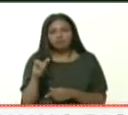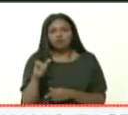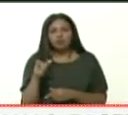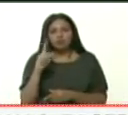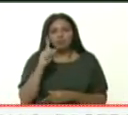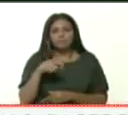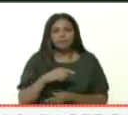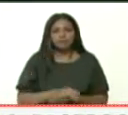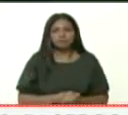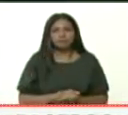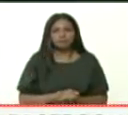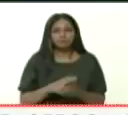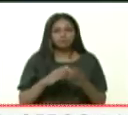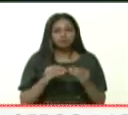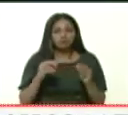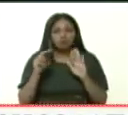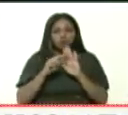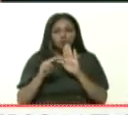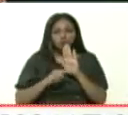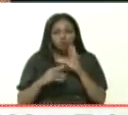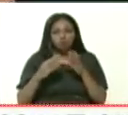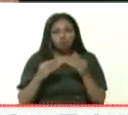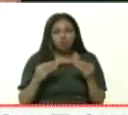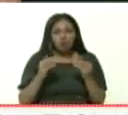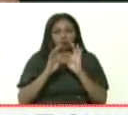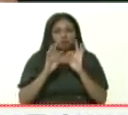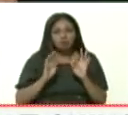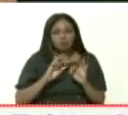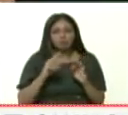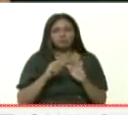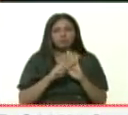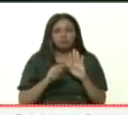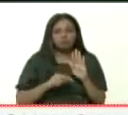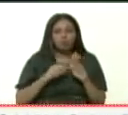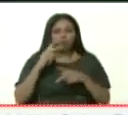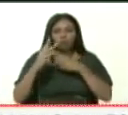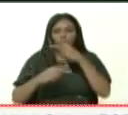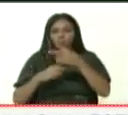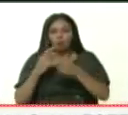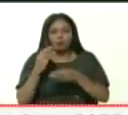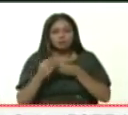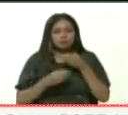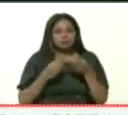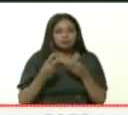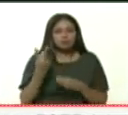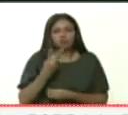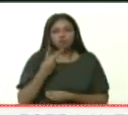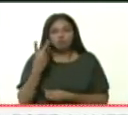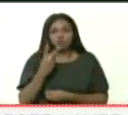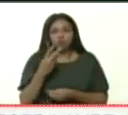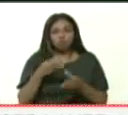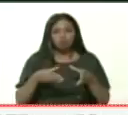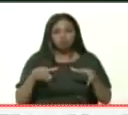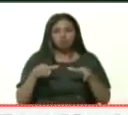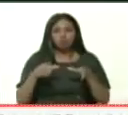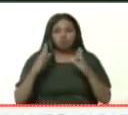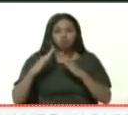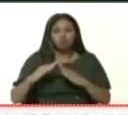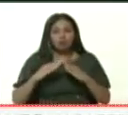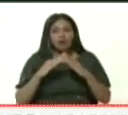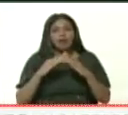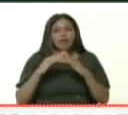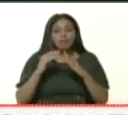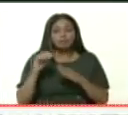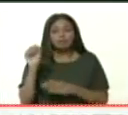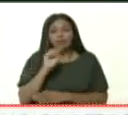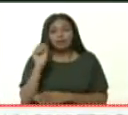Pedroso, que además describe todo el recorrido que se hizo en dos caravanas de carros blindados desde la